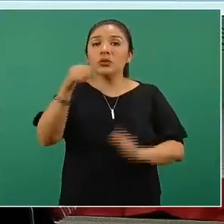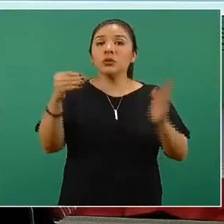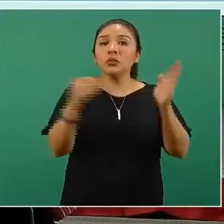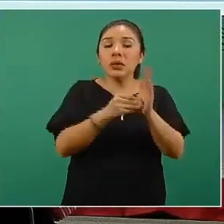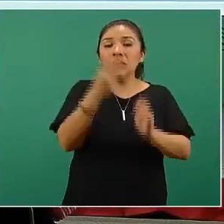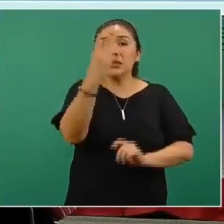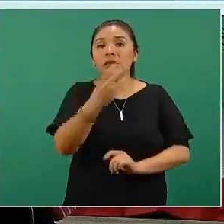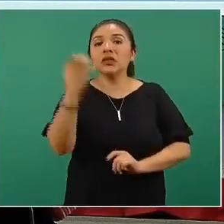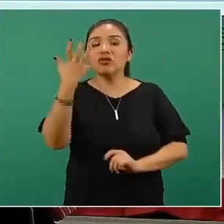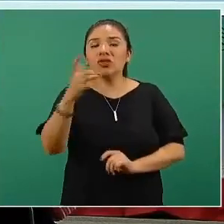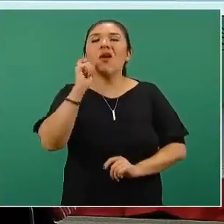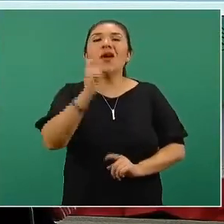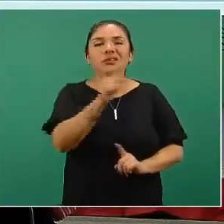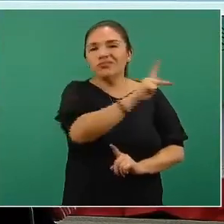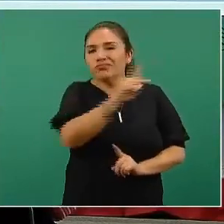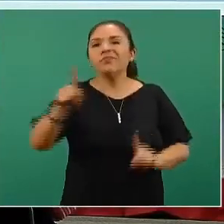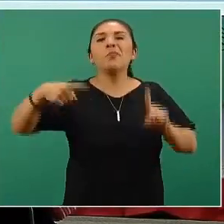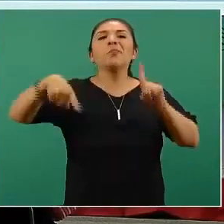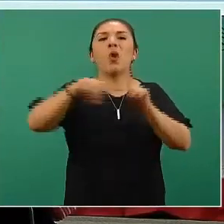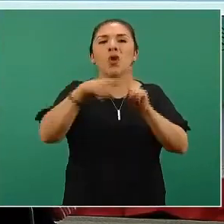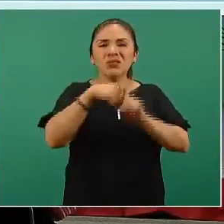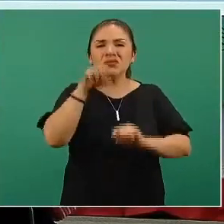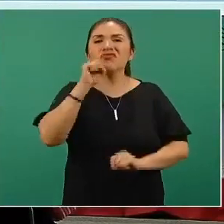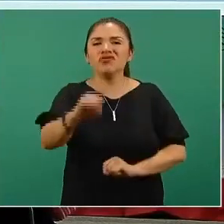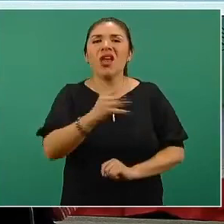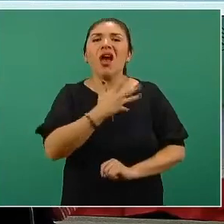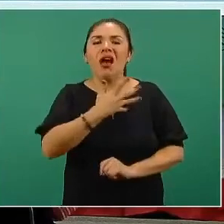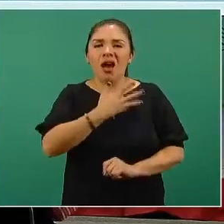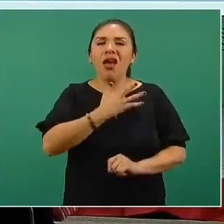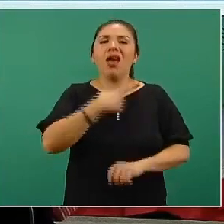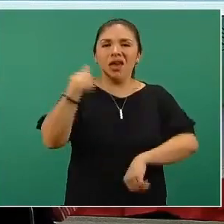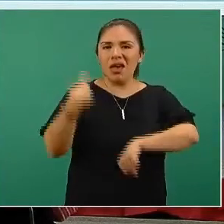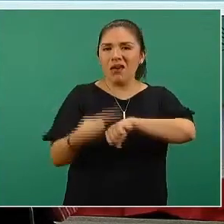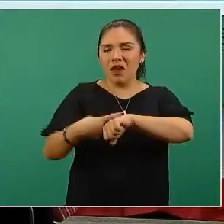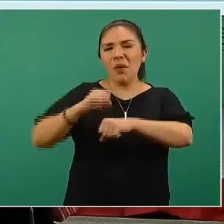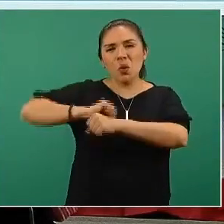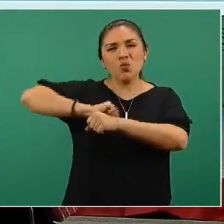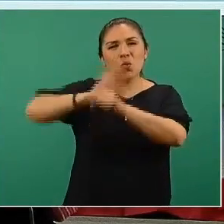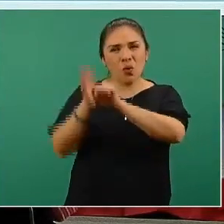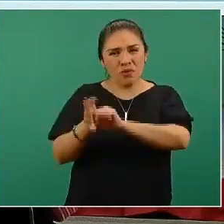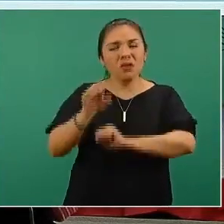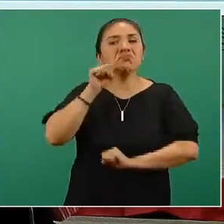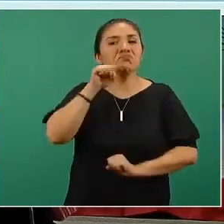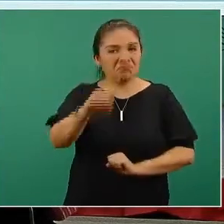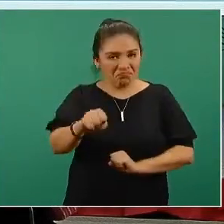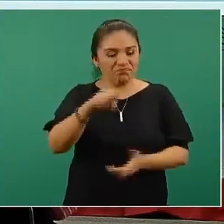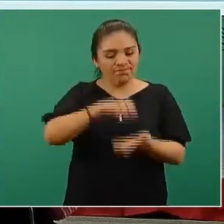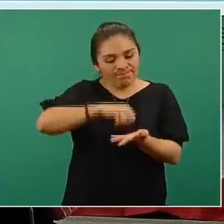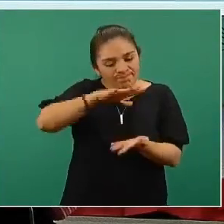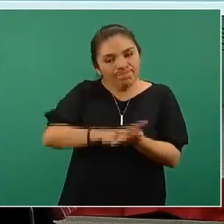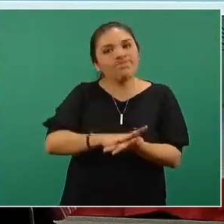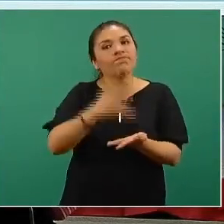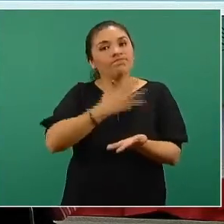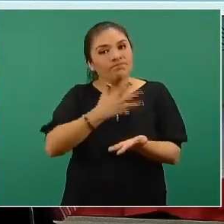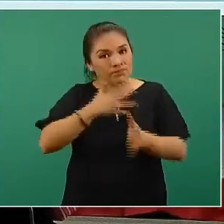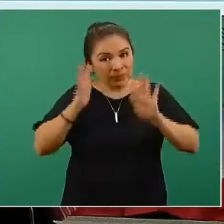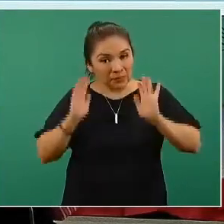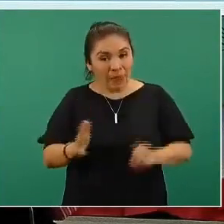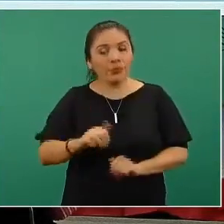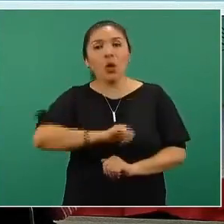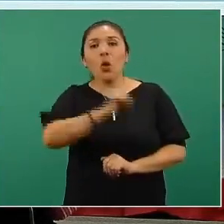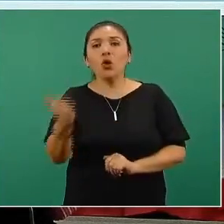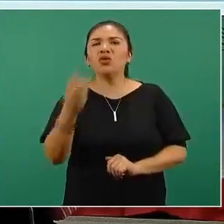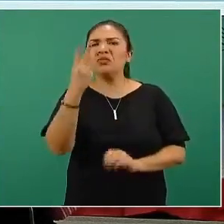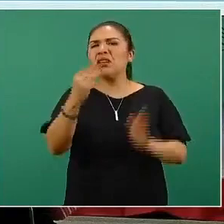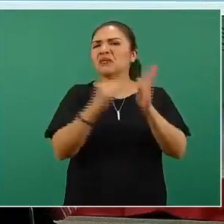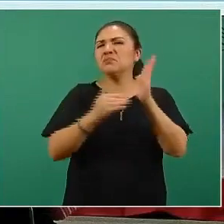2.119.305 han sido confirmados como casos confirmados con infección por el virus SARS-CoV-2 y un poco